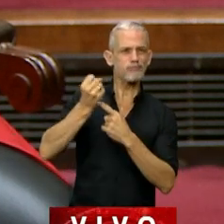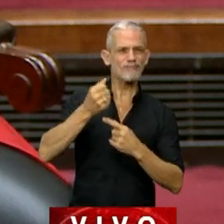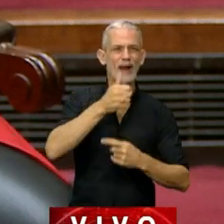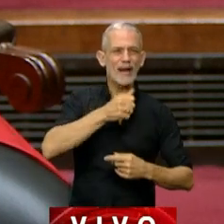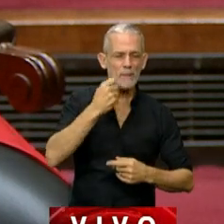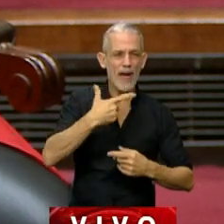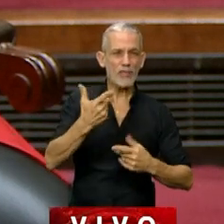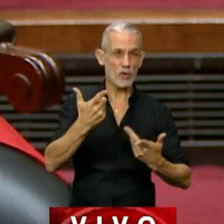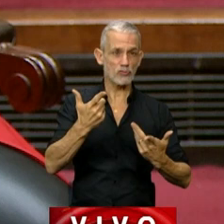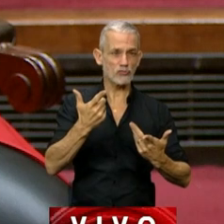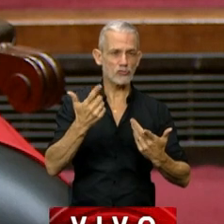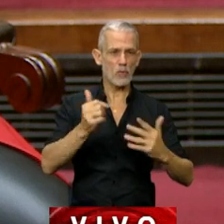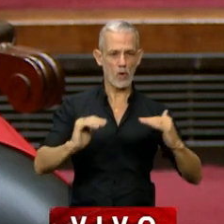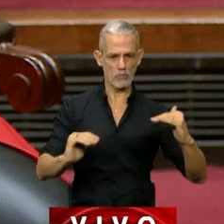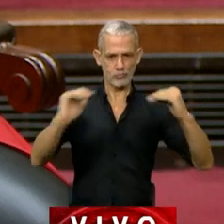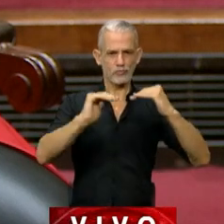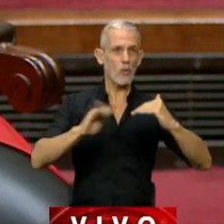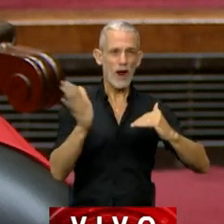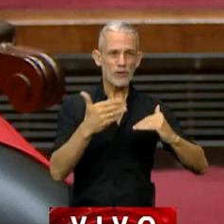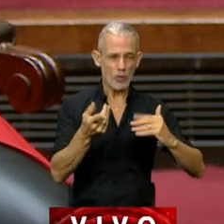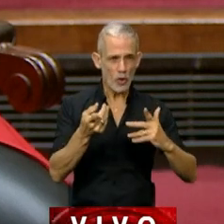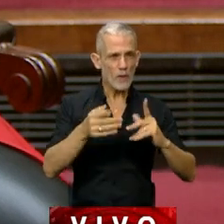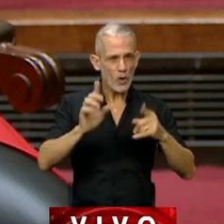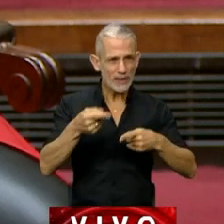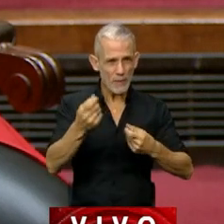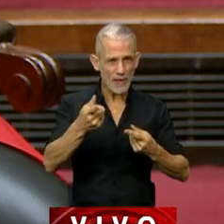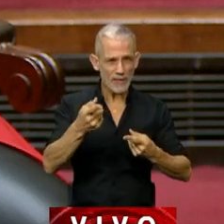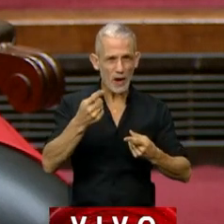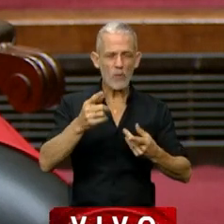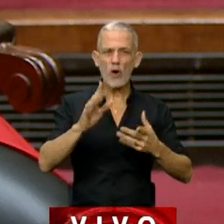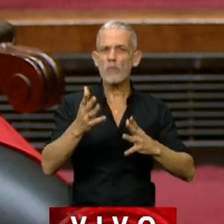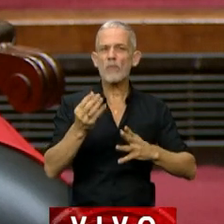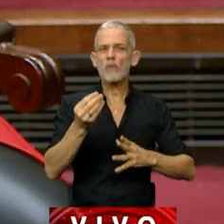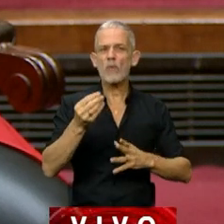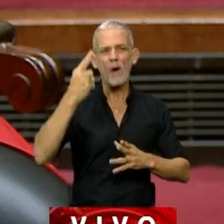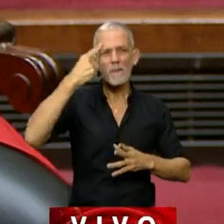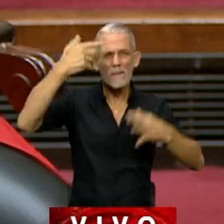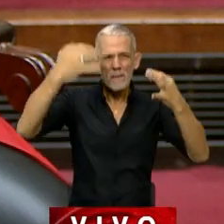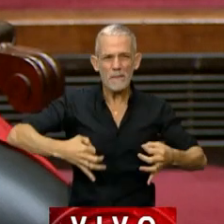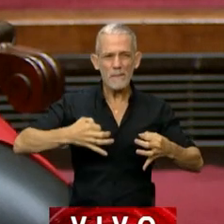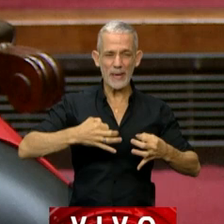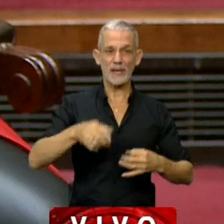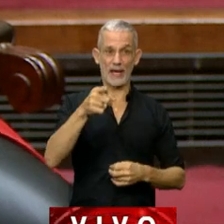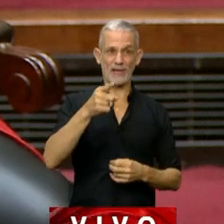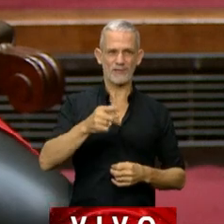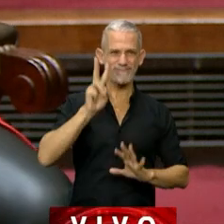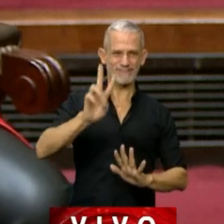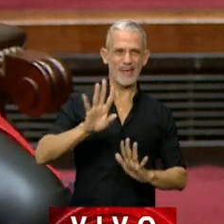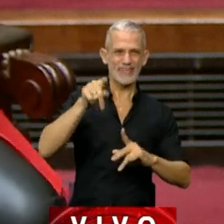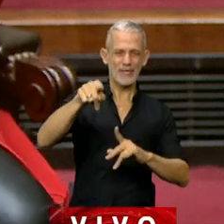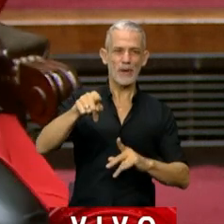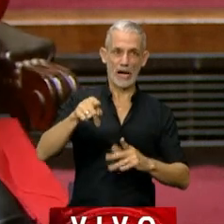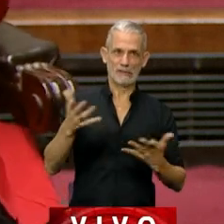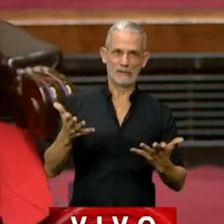los medicamentos en condiciones de equidad, pero también con un criterio fuerte de racionalidad, eso se vea realmente